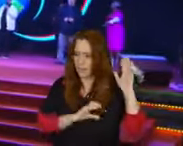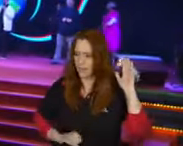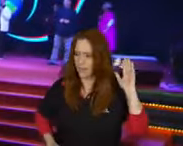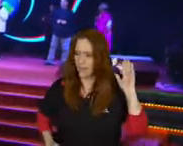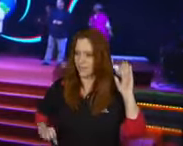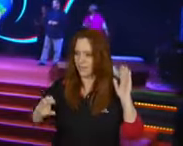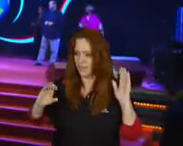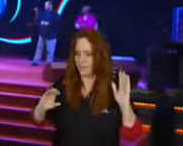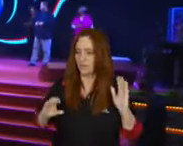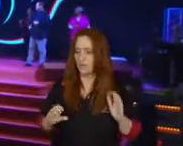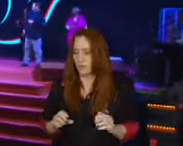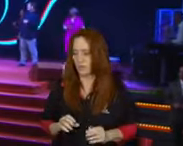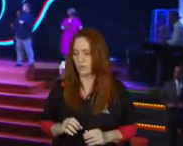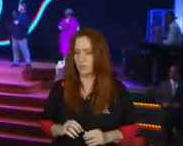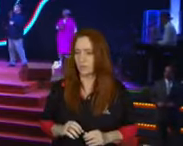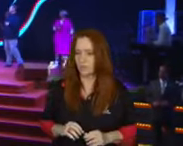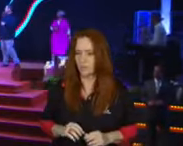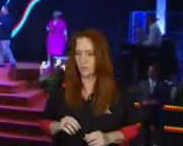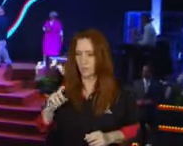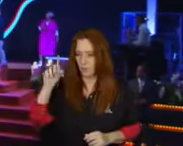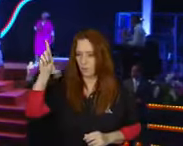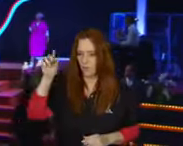Su fidelidad sigue siendo.